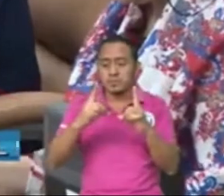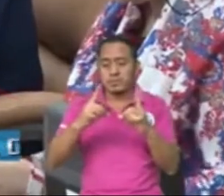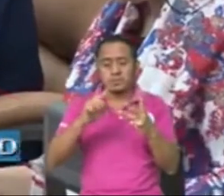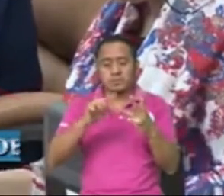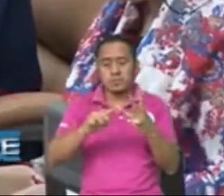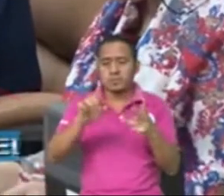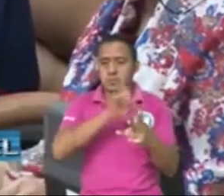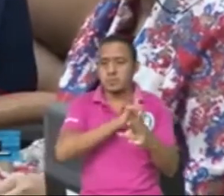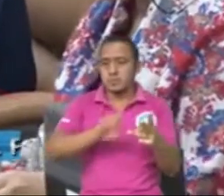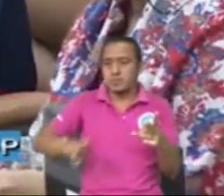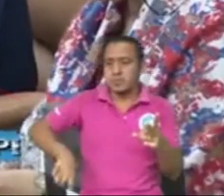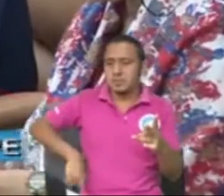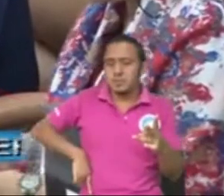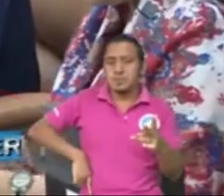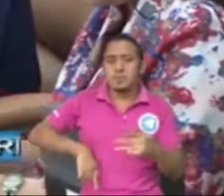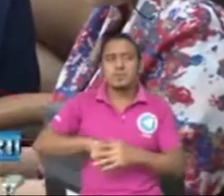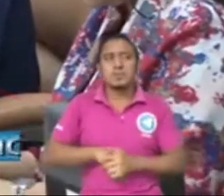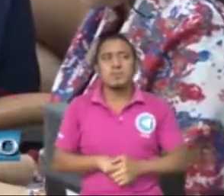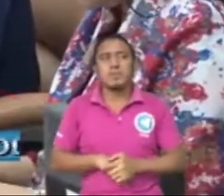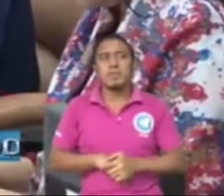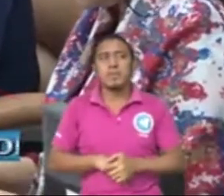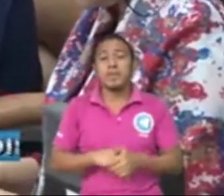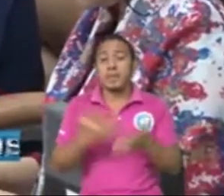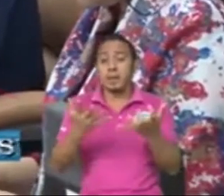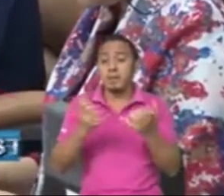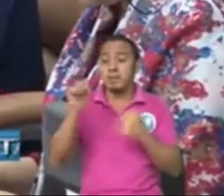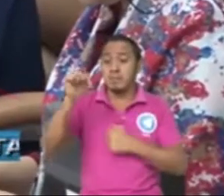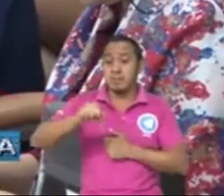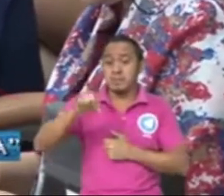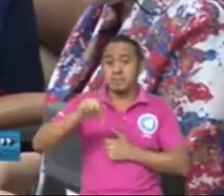diputados queremos el día de hoy